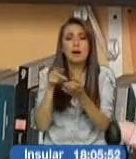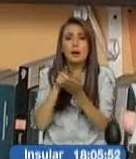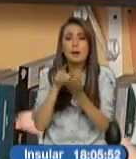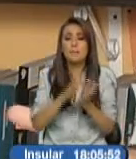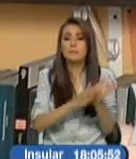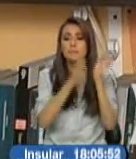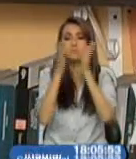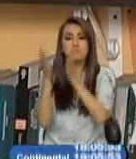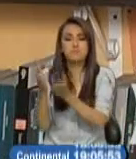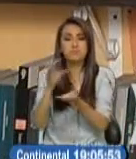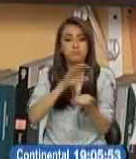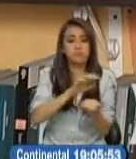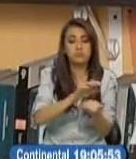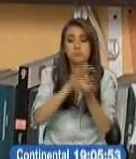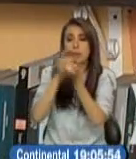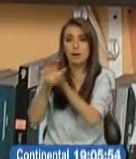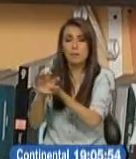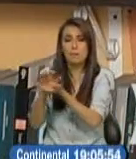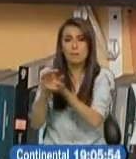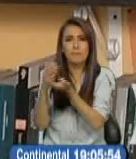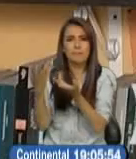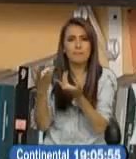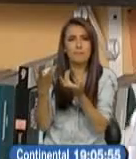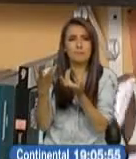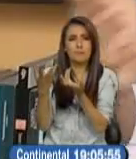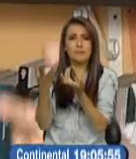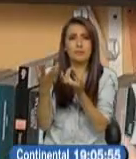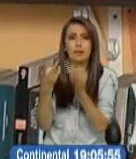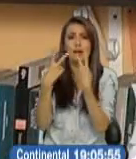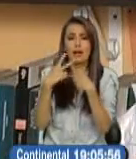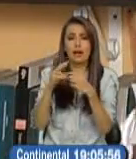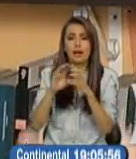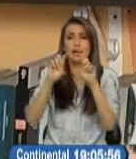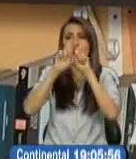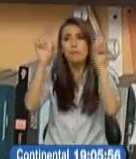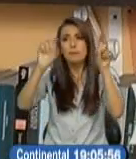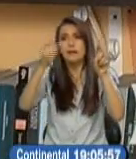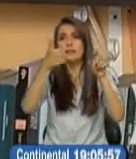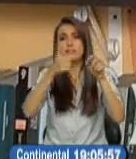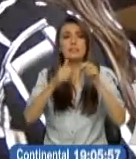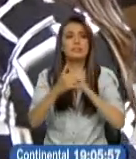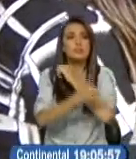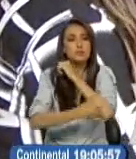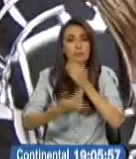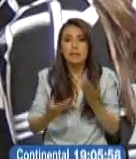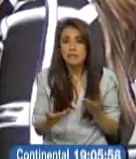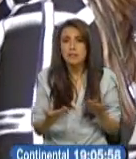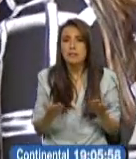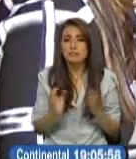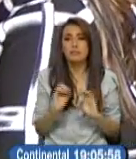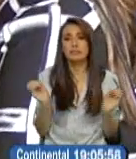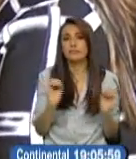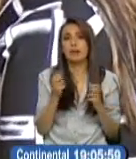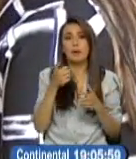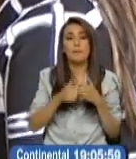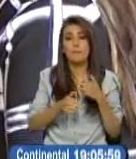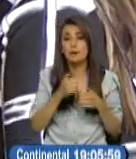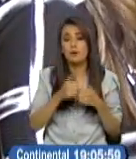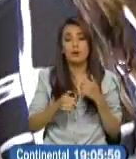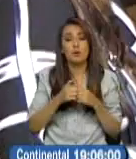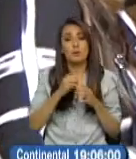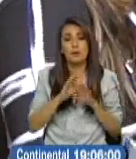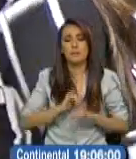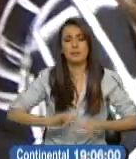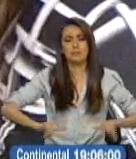va a pasar a manos ajenas, y paraísos fiscales y demás. Problemática que a su criterio